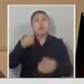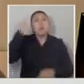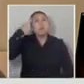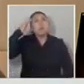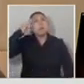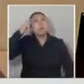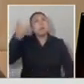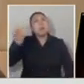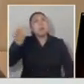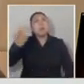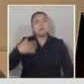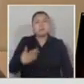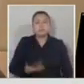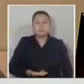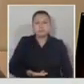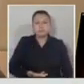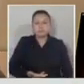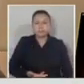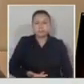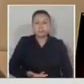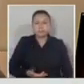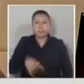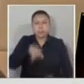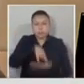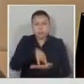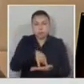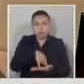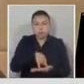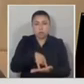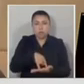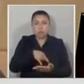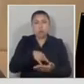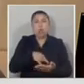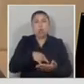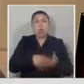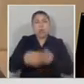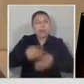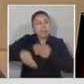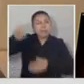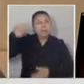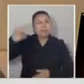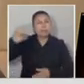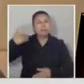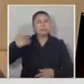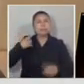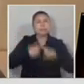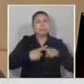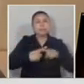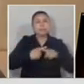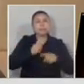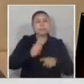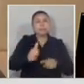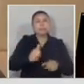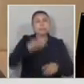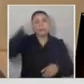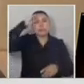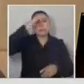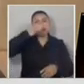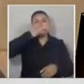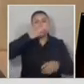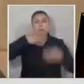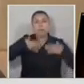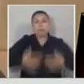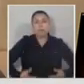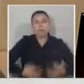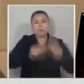en el Congreso, el proceso anterior, el exdirector de Gendarmería de Chile, don Cristian Alveal,